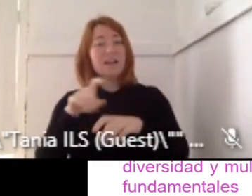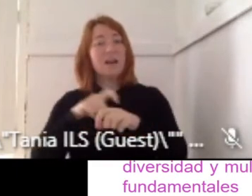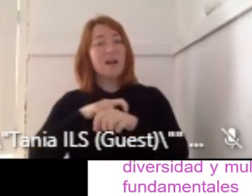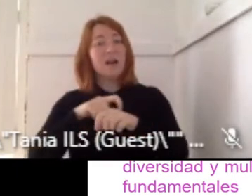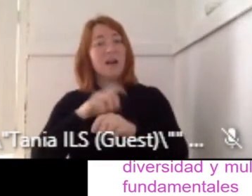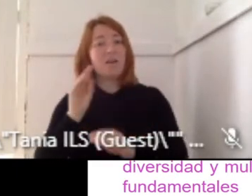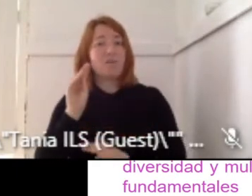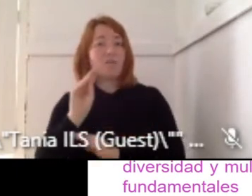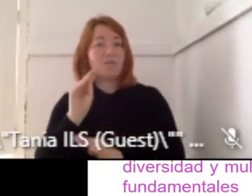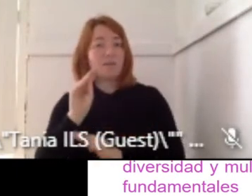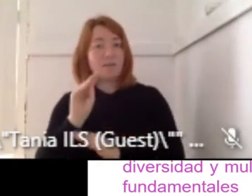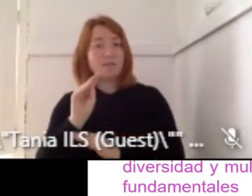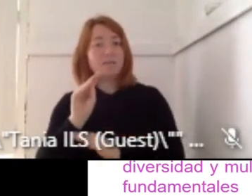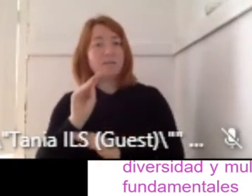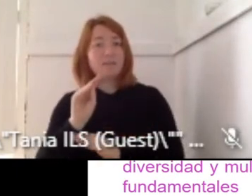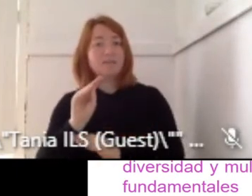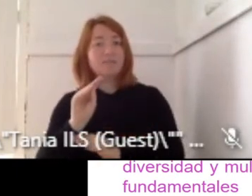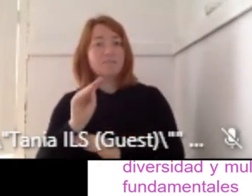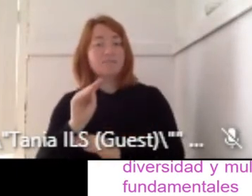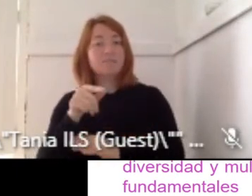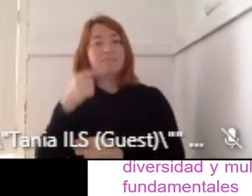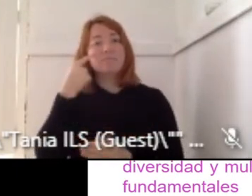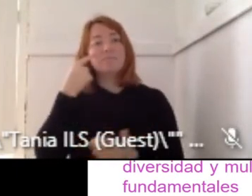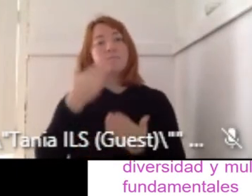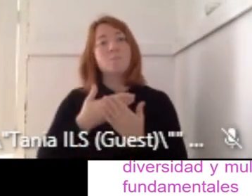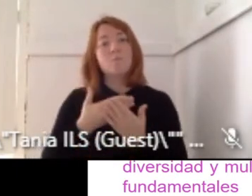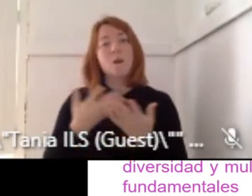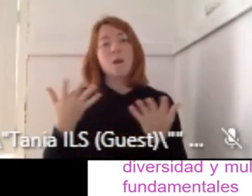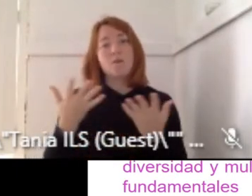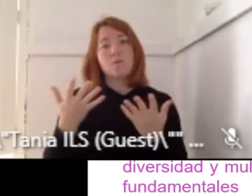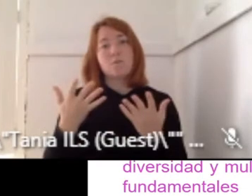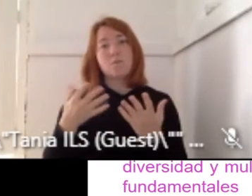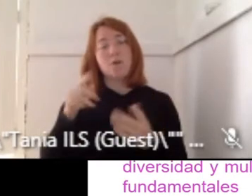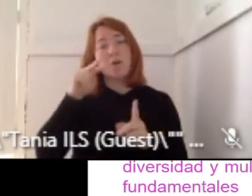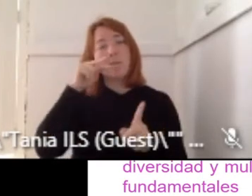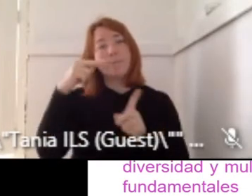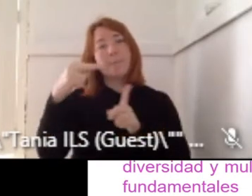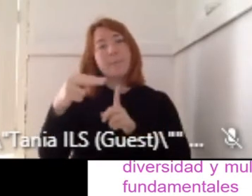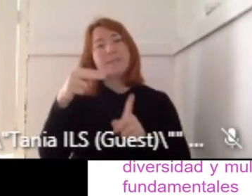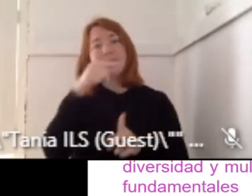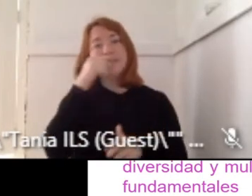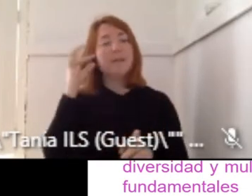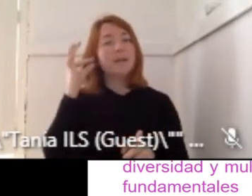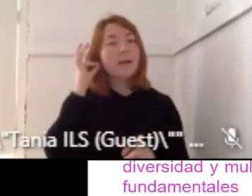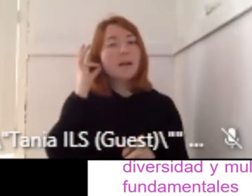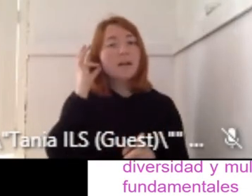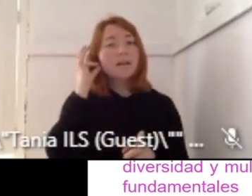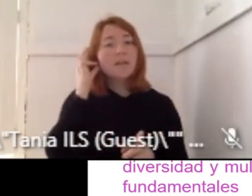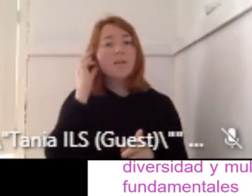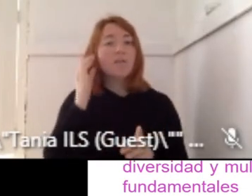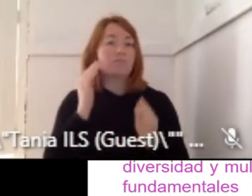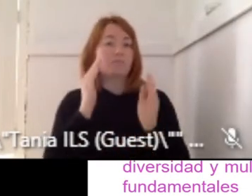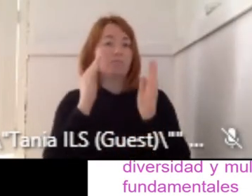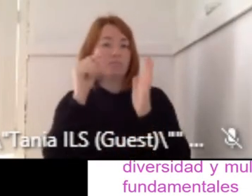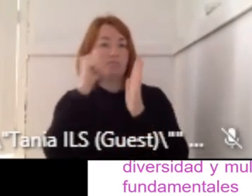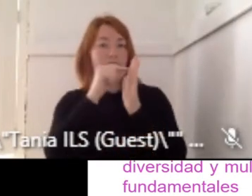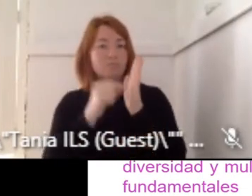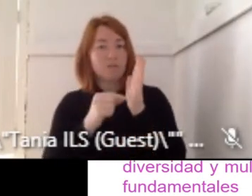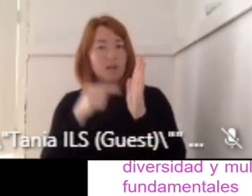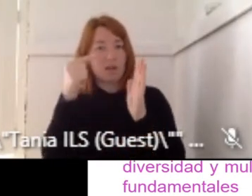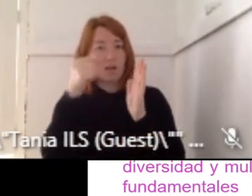guía y se muestra cómo incluir la perspectiva de género en cada uno de los apartados. Por